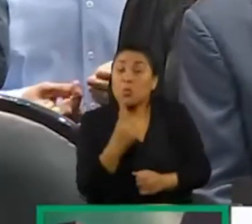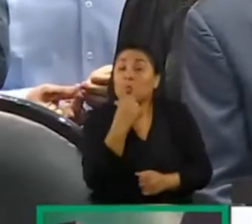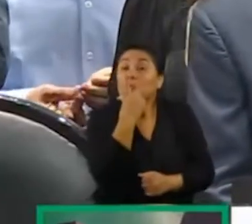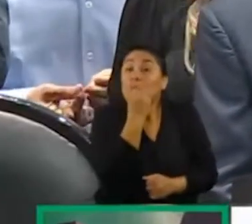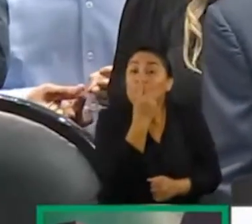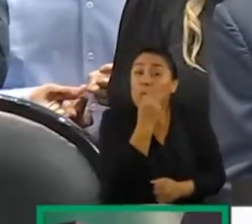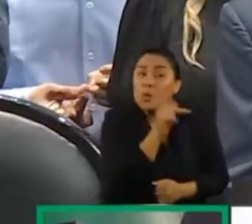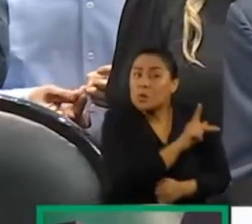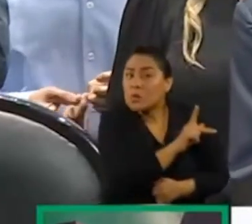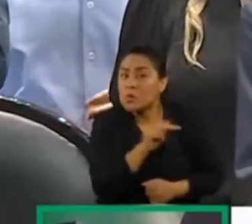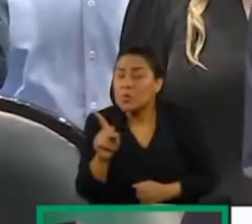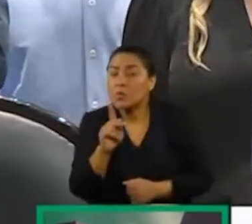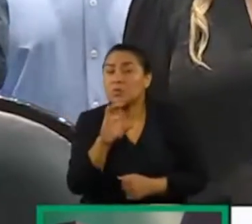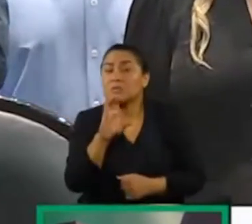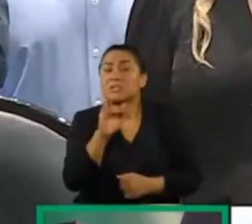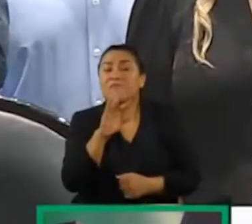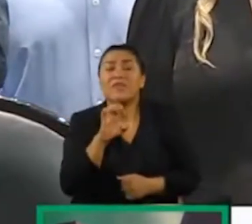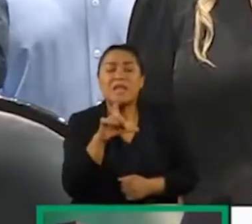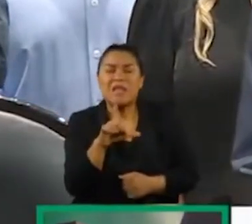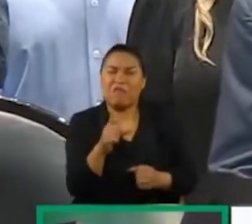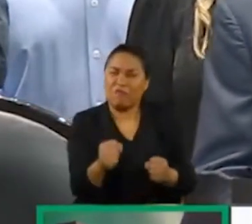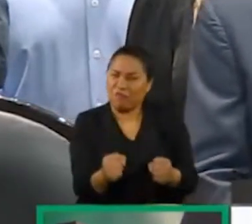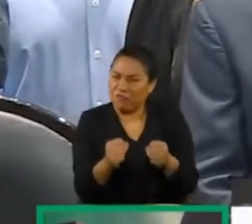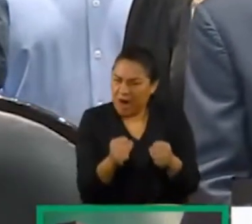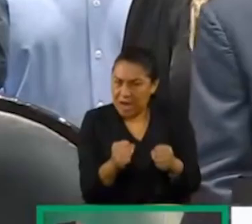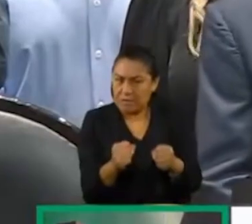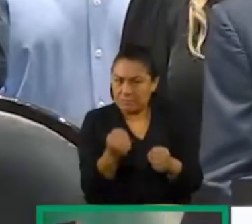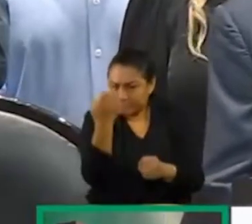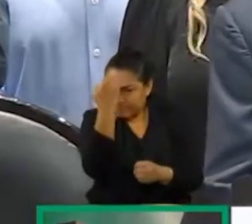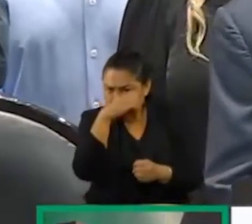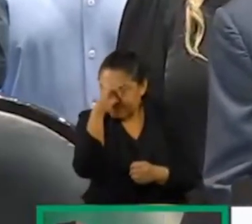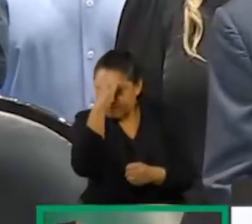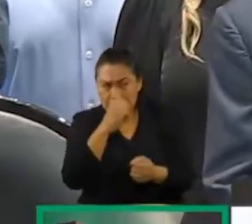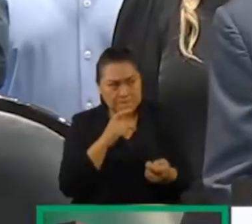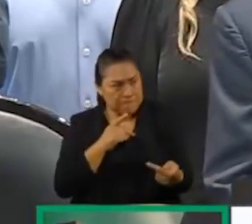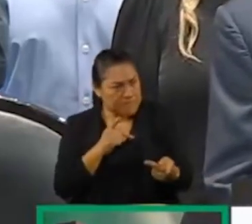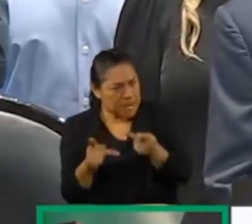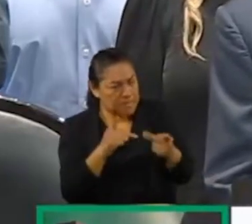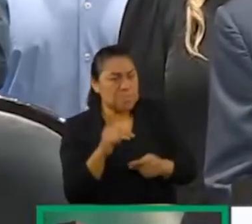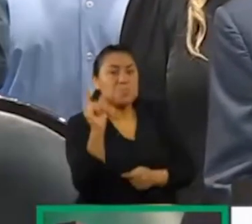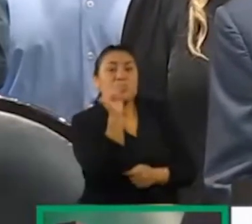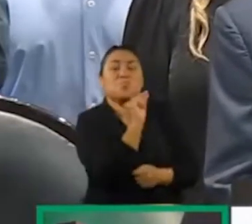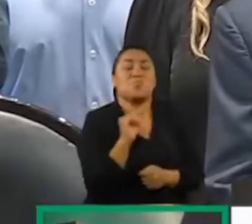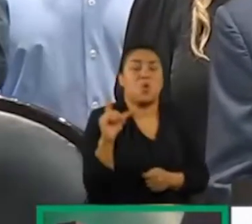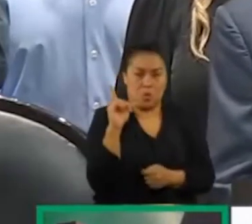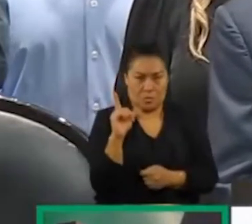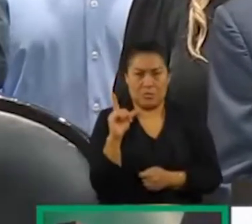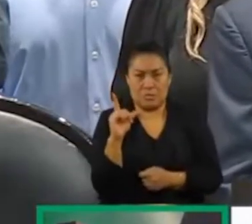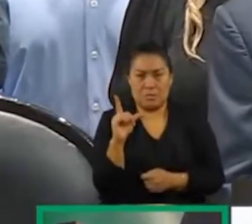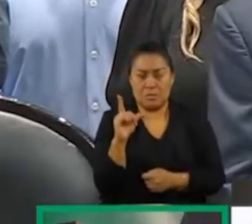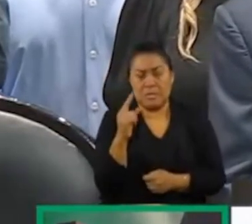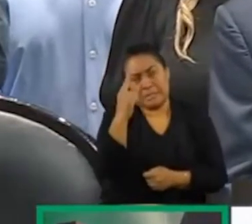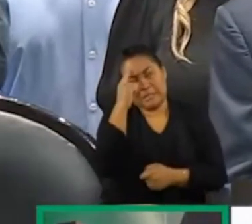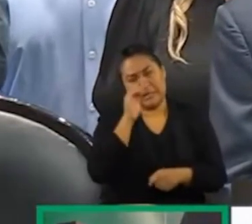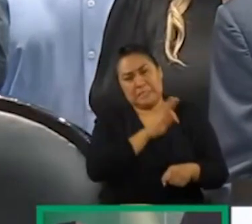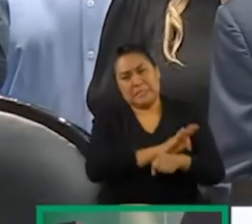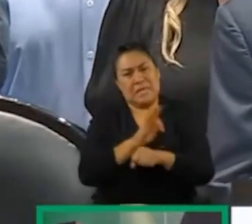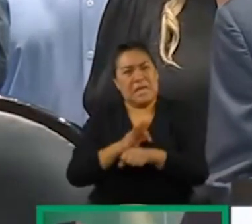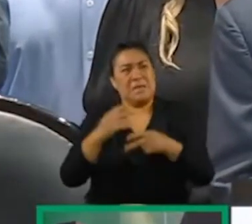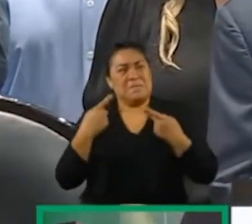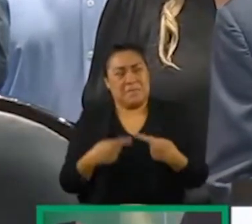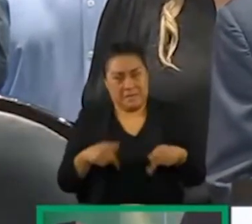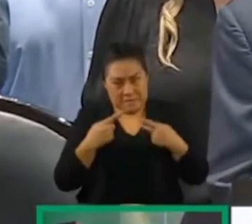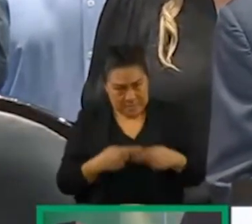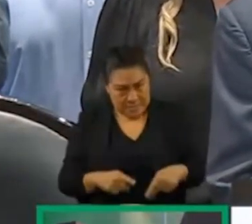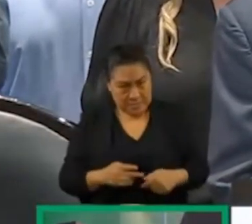fuertes, bien capacitados, bien preparados, profesionales y con rostro humano. La